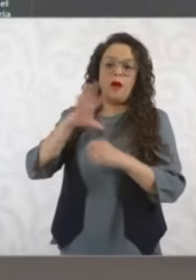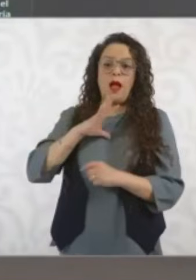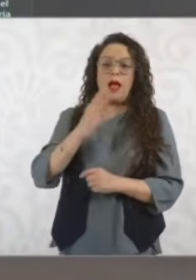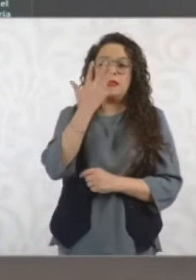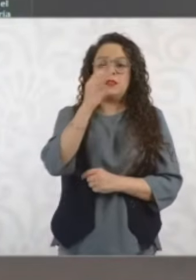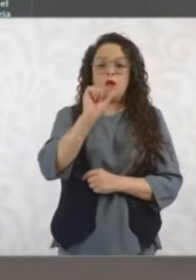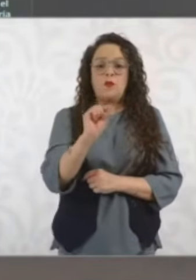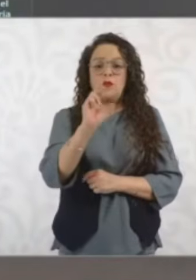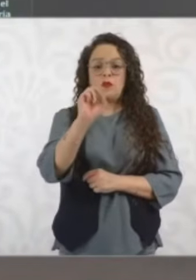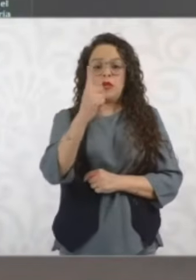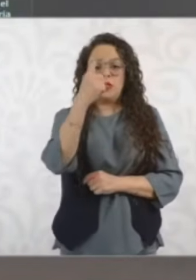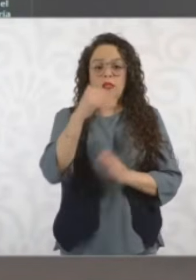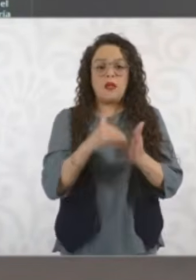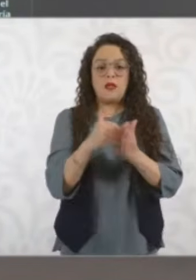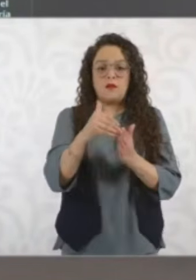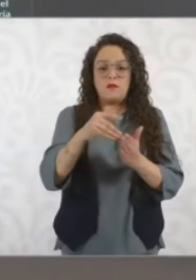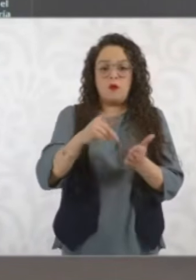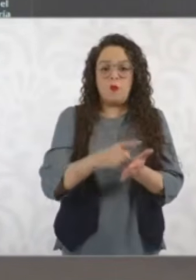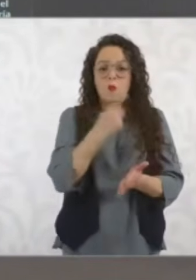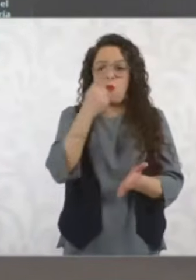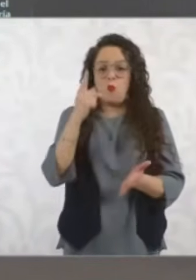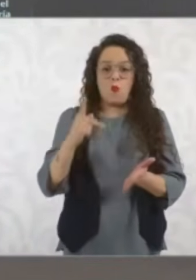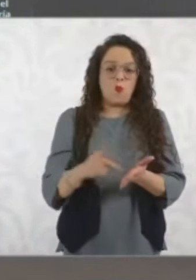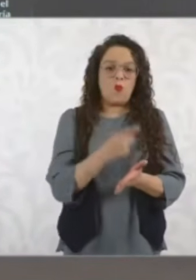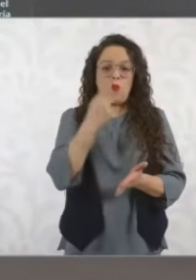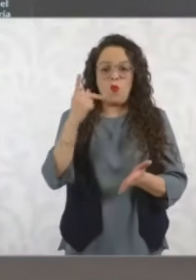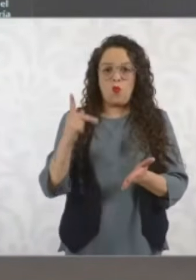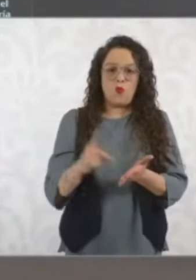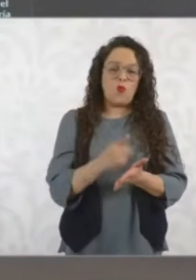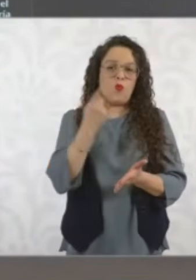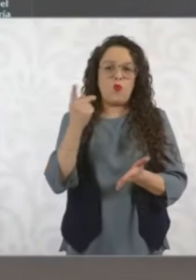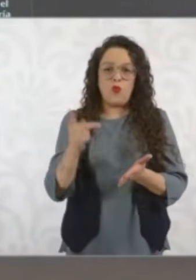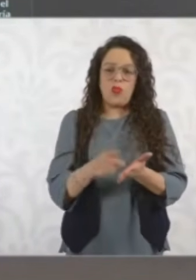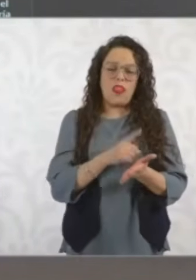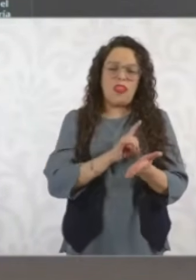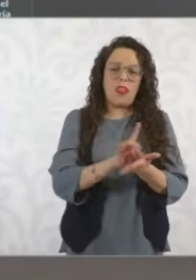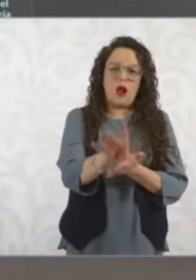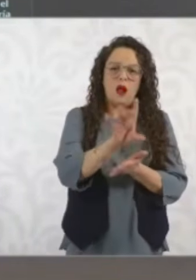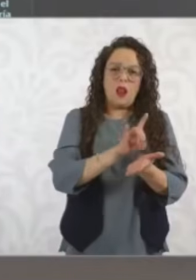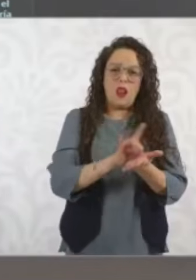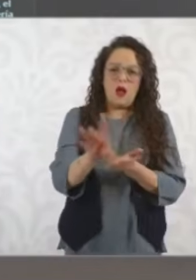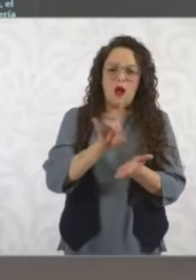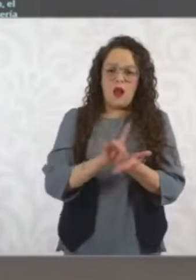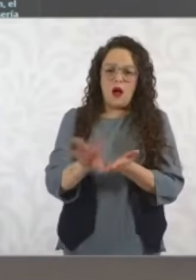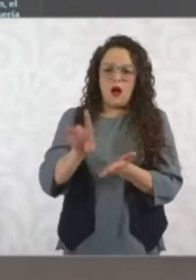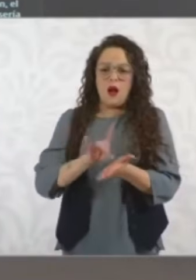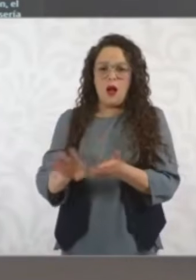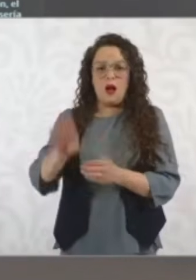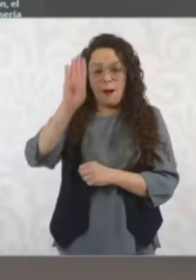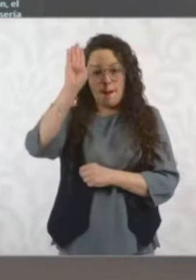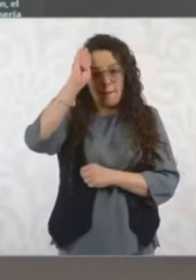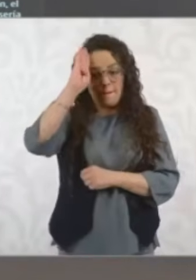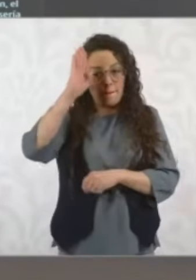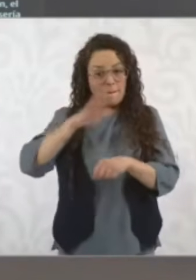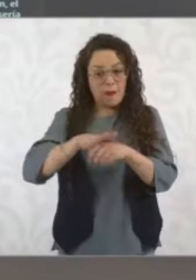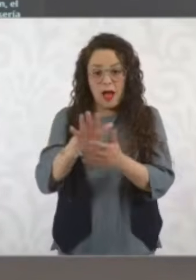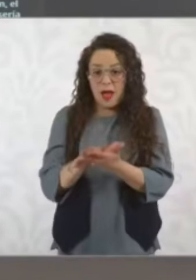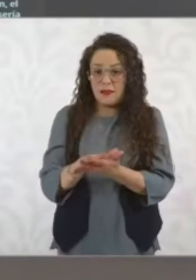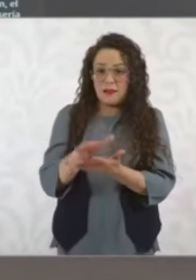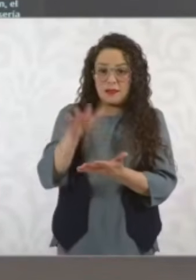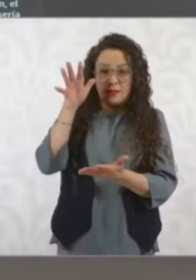5.31 millones de repeticiones, generando la más alta de todo el anillo,